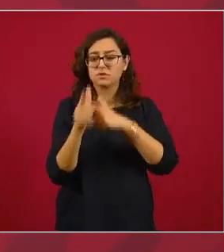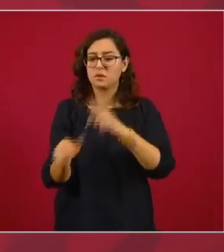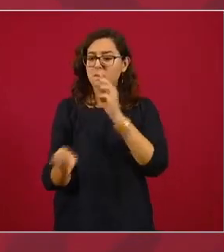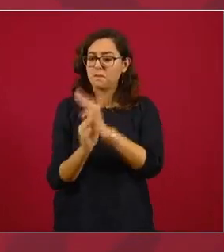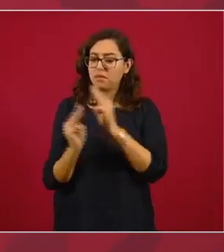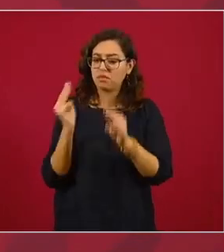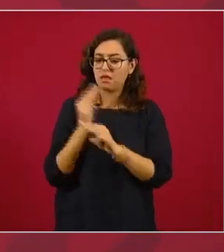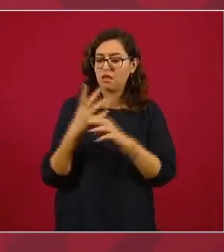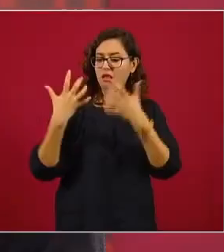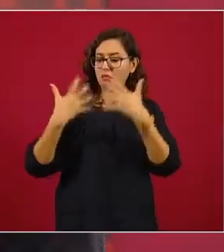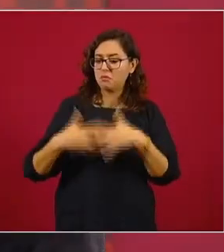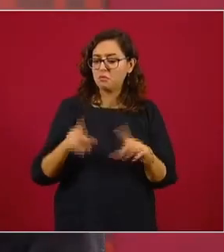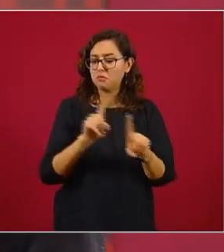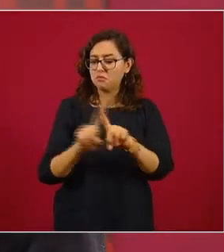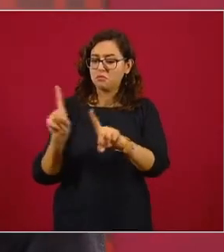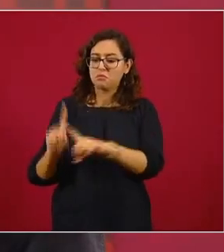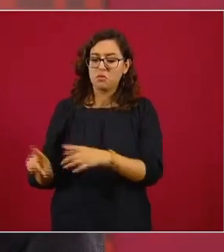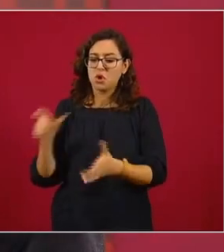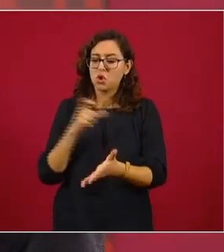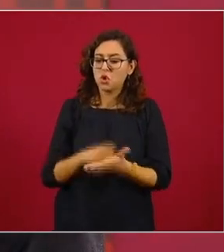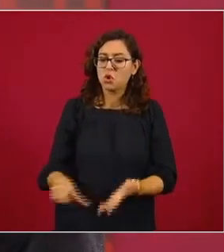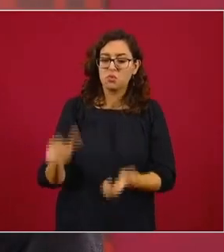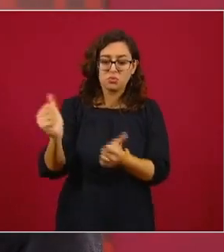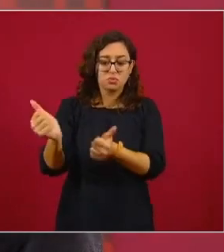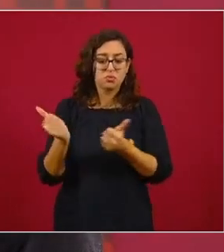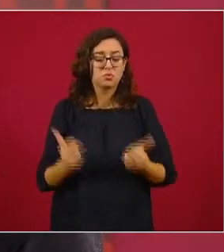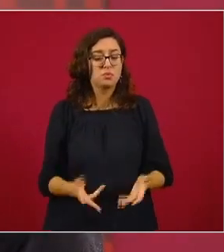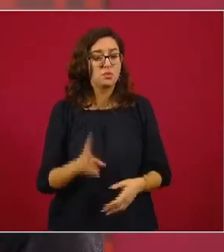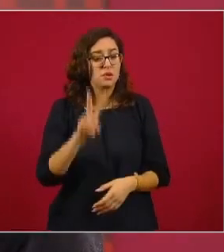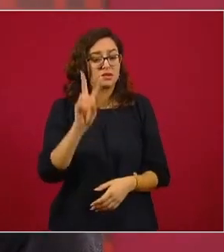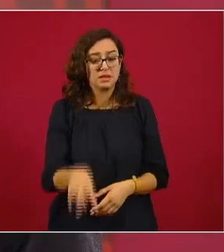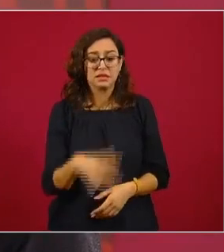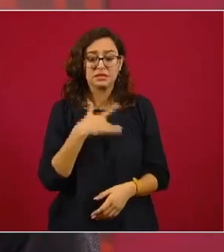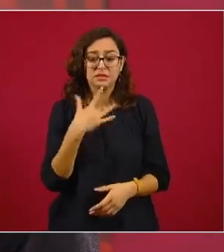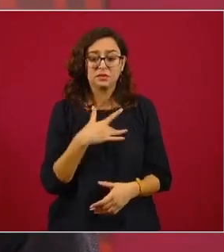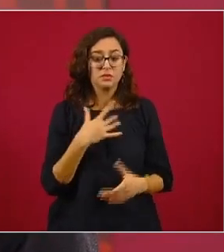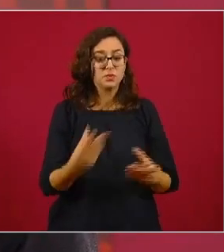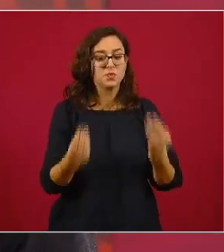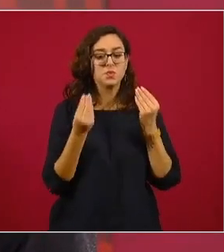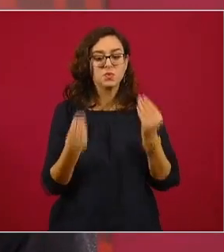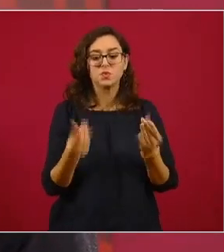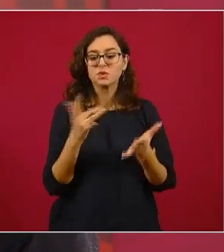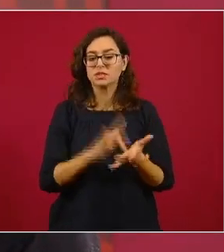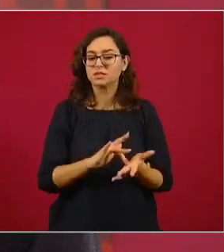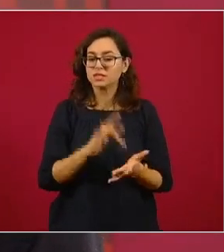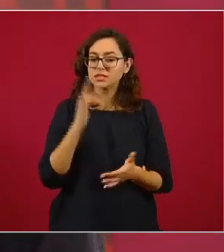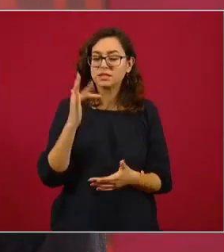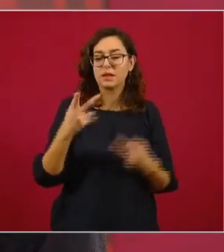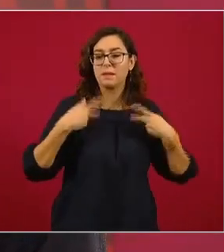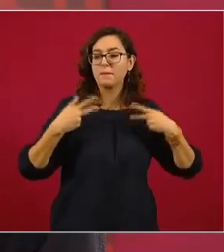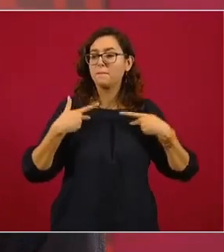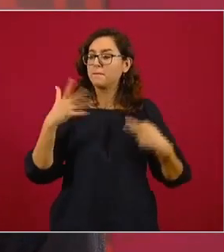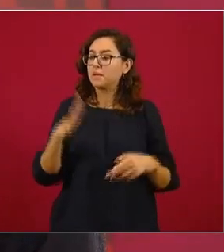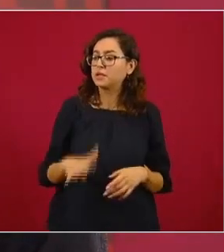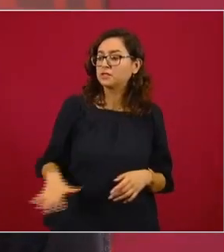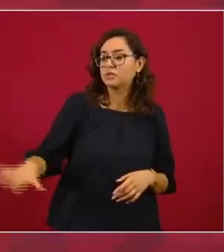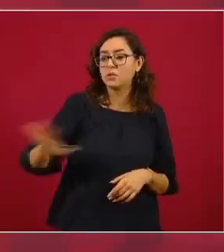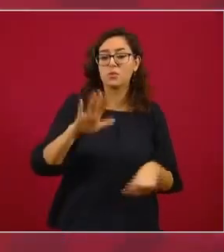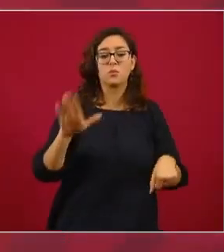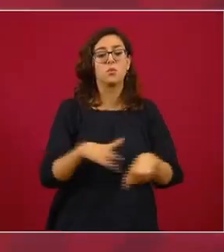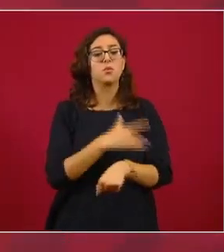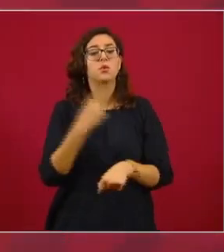se tiene la meta, ya se cumplió la meta de los boletos que se necesitaban